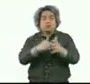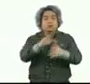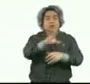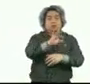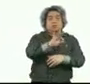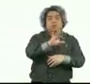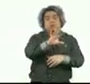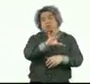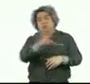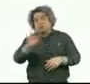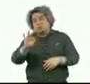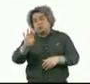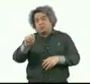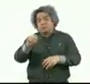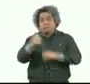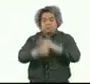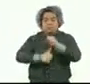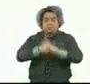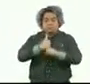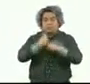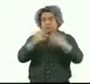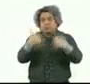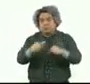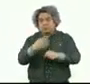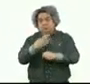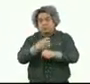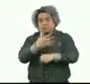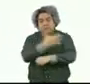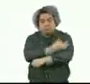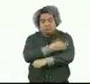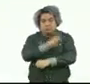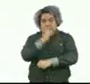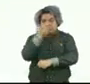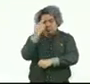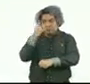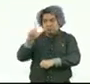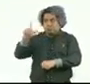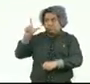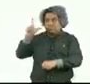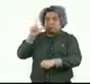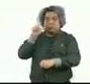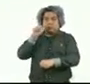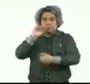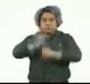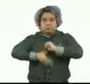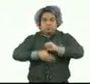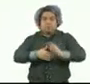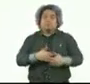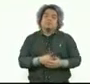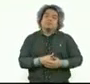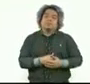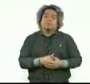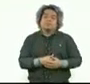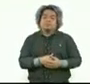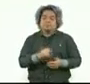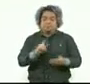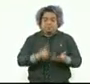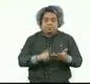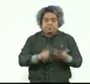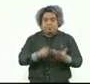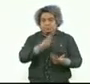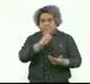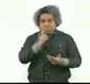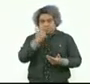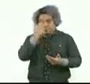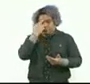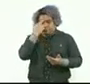49 años con su refuerzo que hemos estado implementando desde el día lunes y concluiremos el día de mañana. Siguiente. Les recordamos, esto